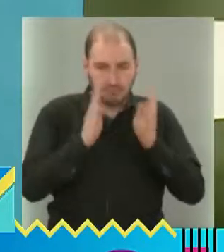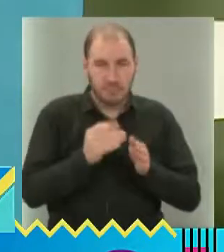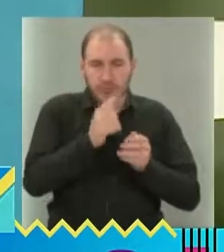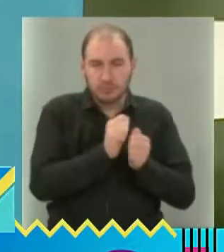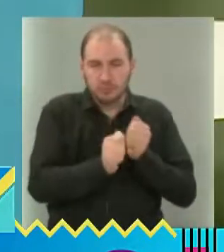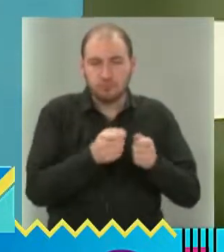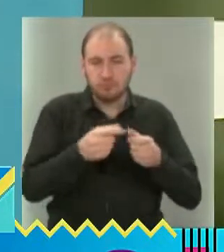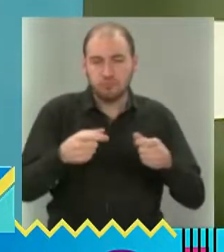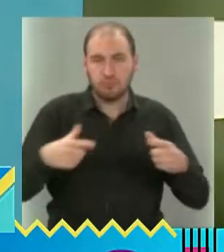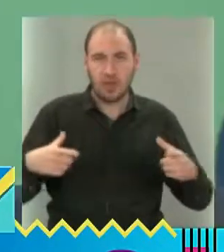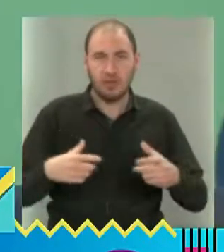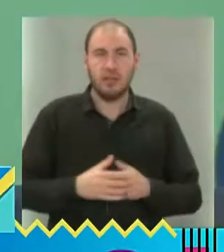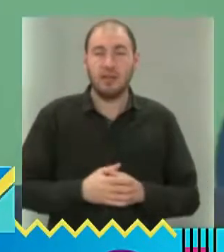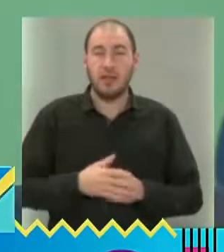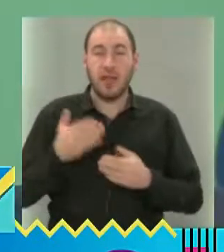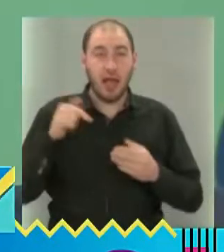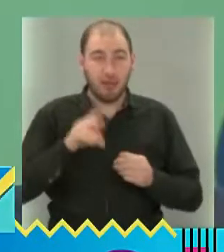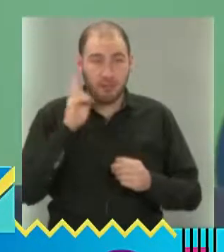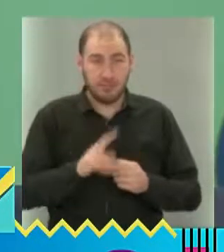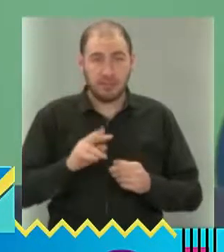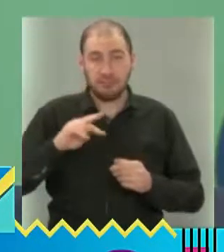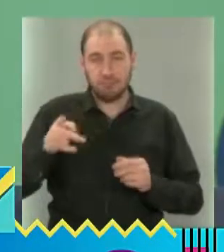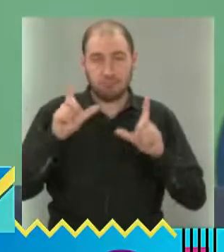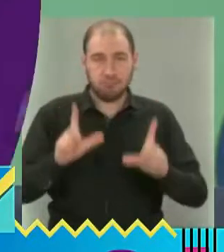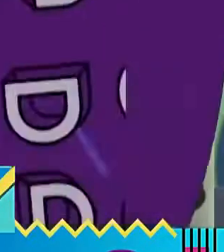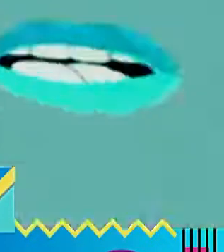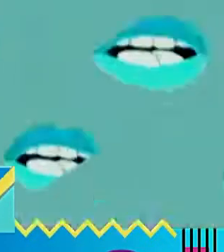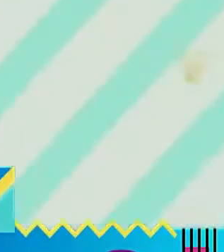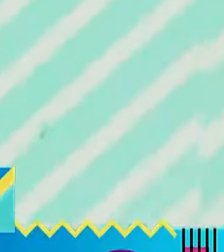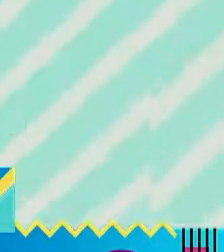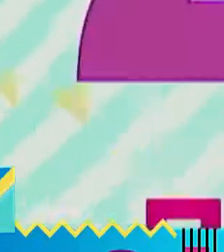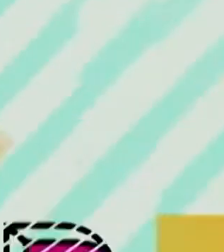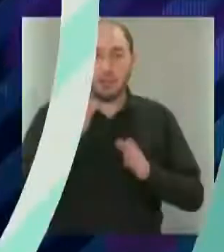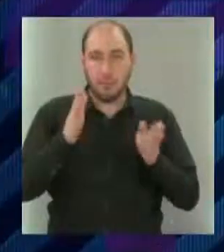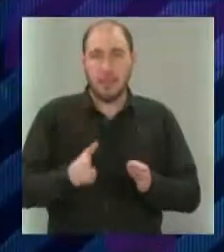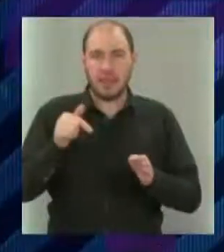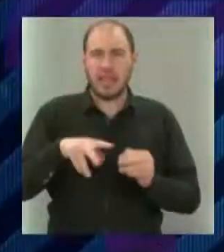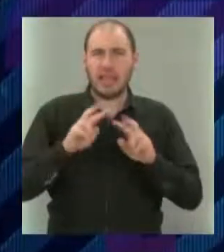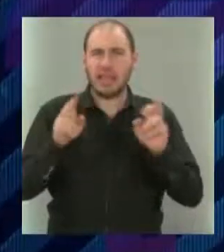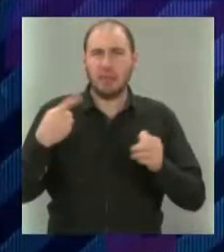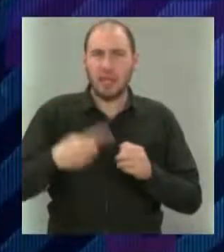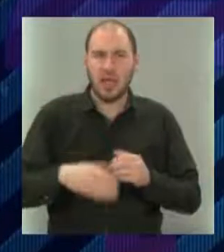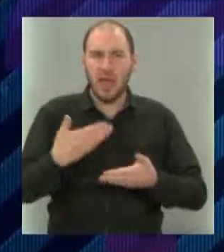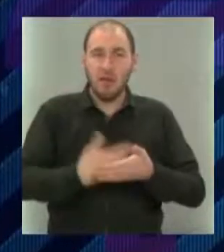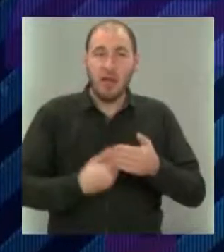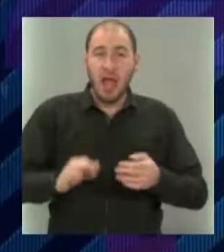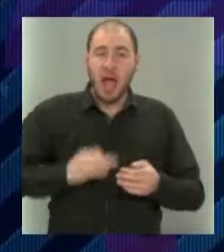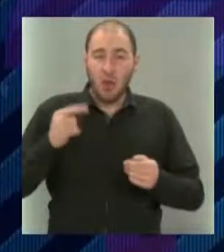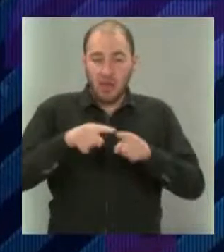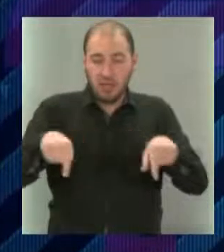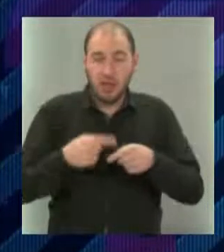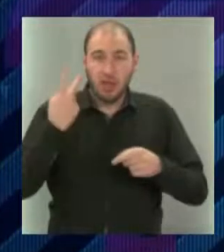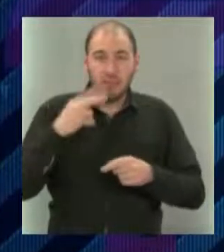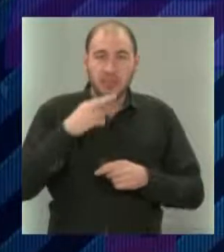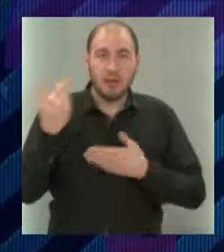pequeños y medianos productores. Caro. Vamos entonces a la siguiente placa, la placa de este bloque que está relacionada con el informe anual de superficie